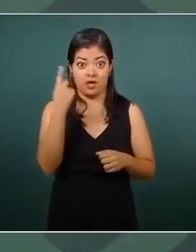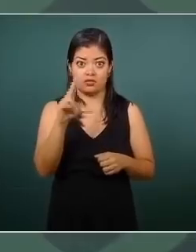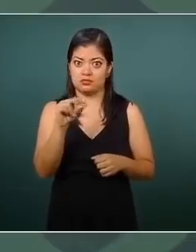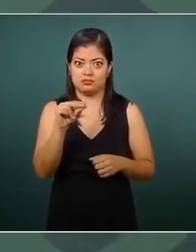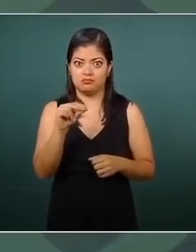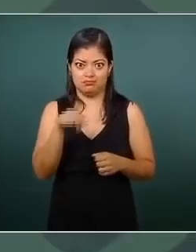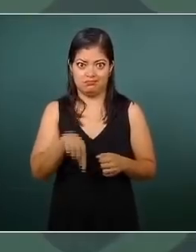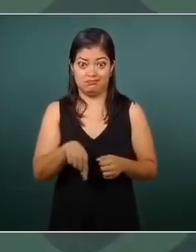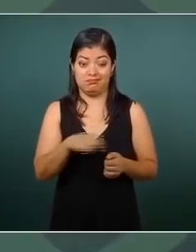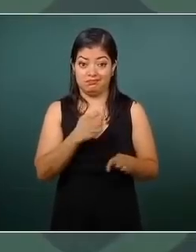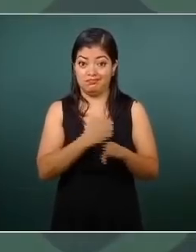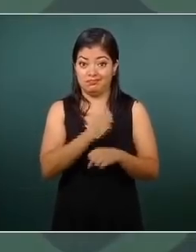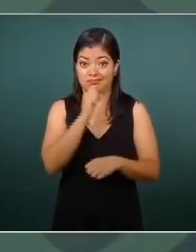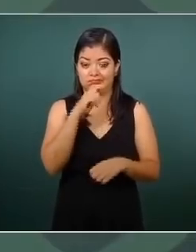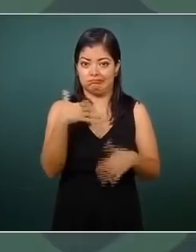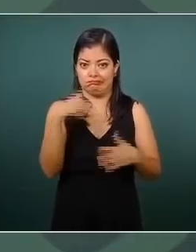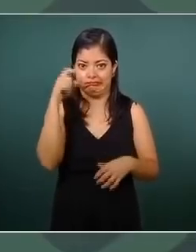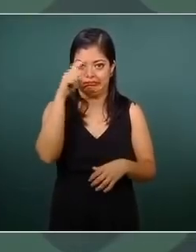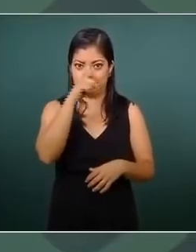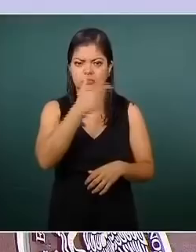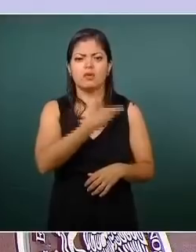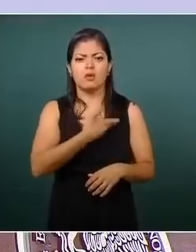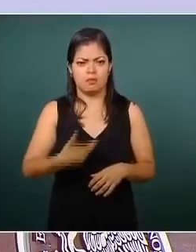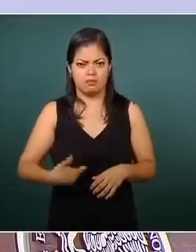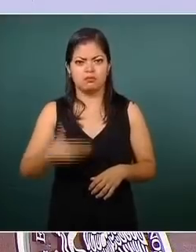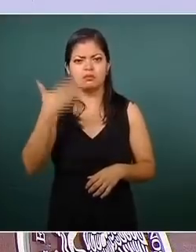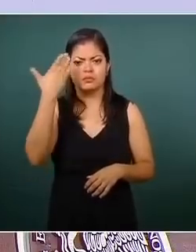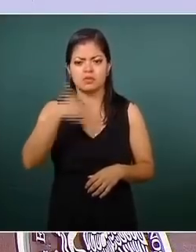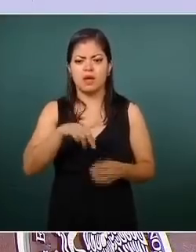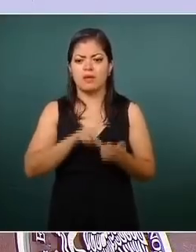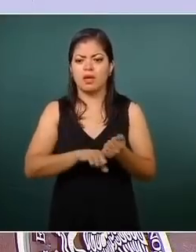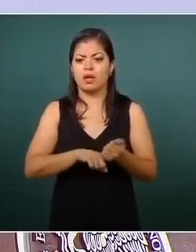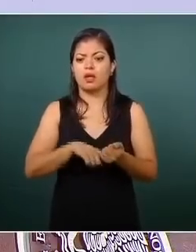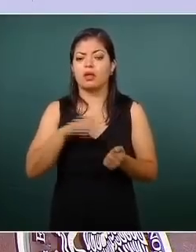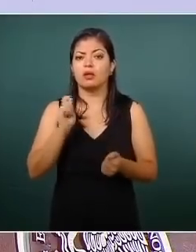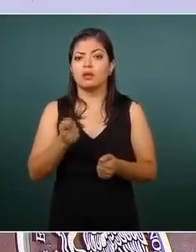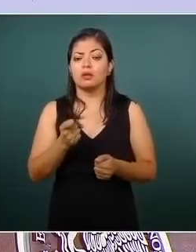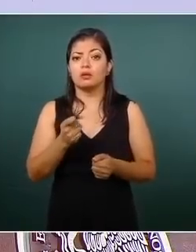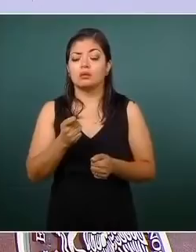días en Jalisco y el presidente sabe que más allá de